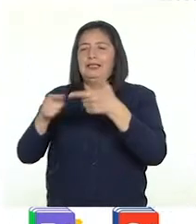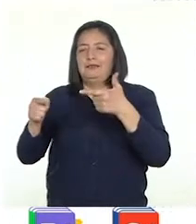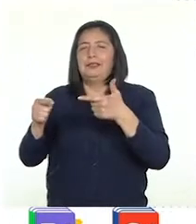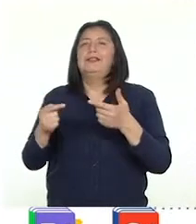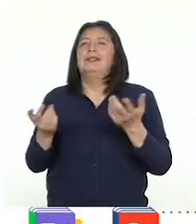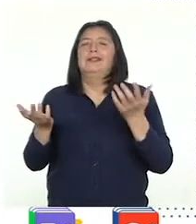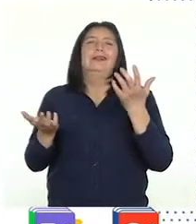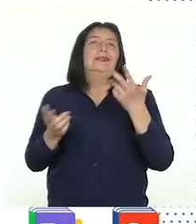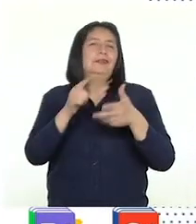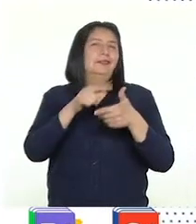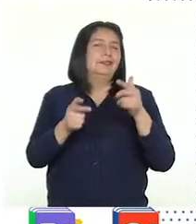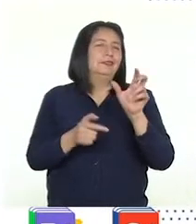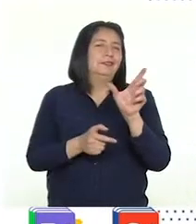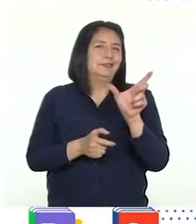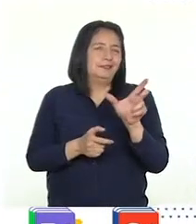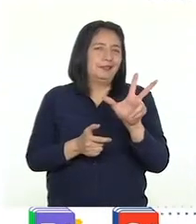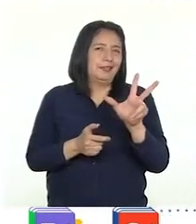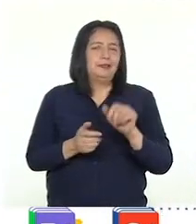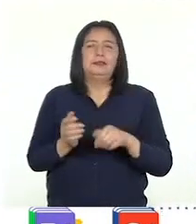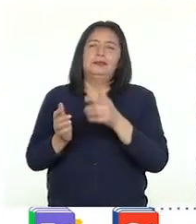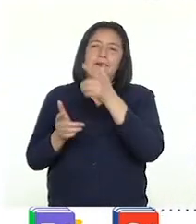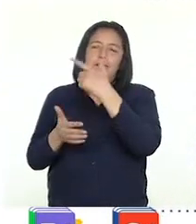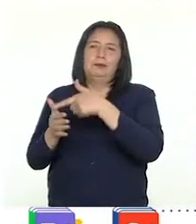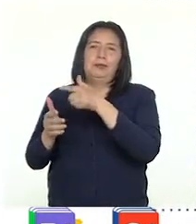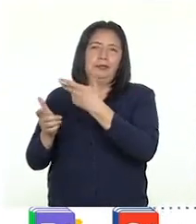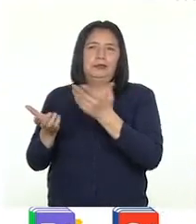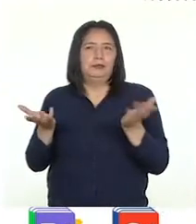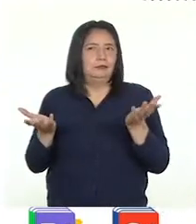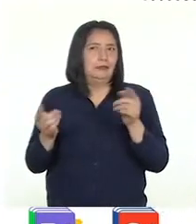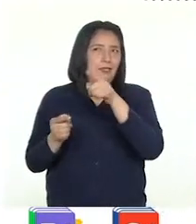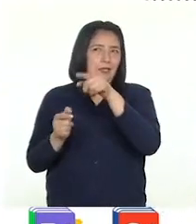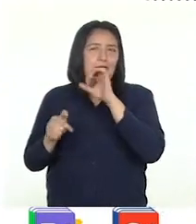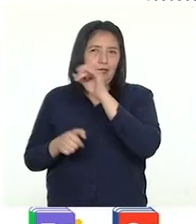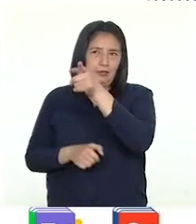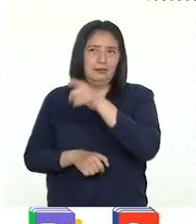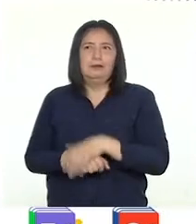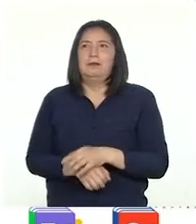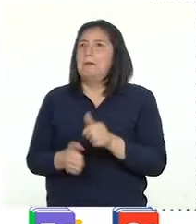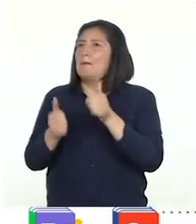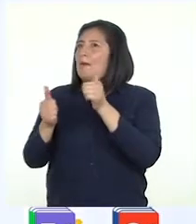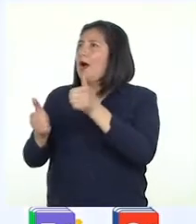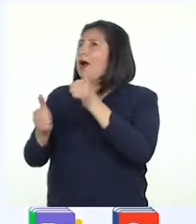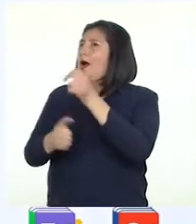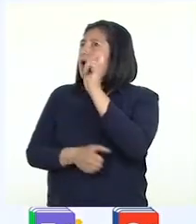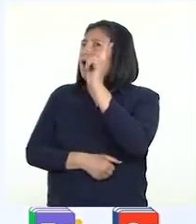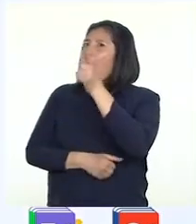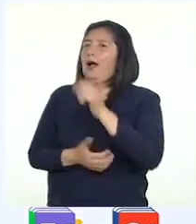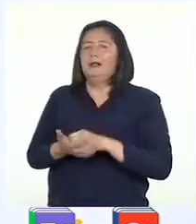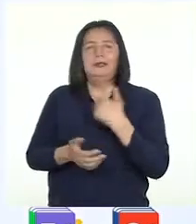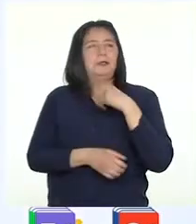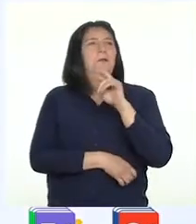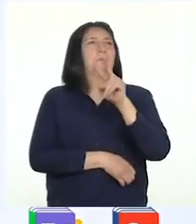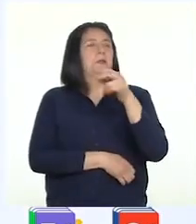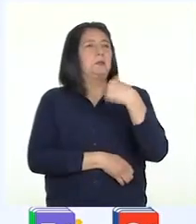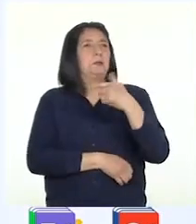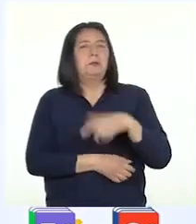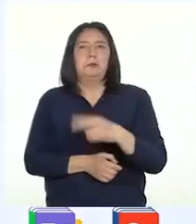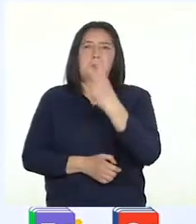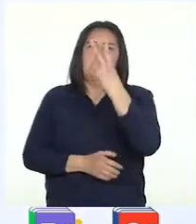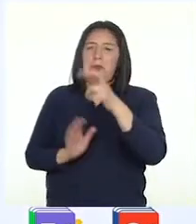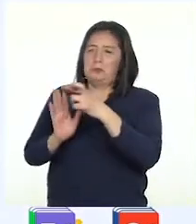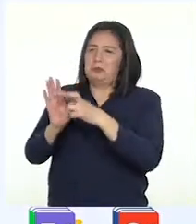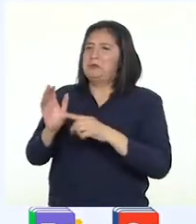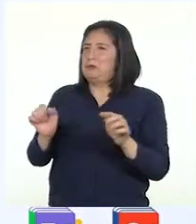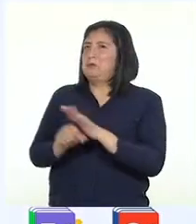cada lado entre 3. La ecuación queda así. ¡Excelente, profesora! Por lo visto, estos dos principios